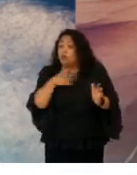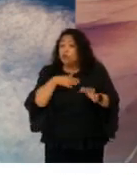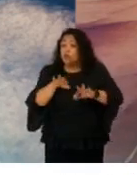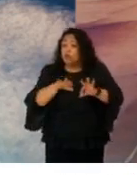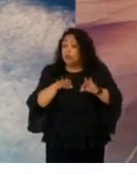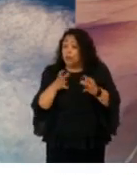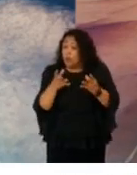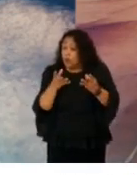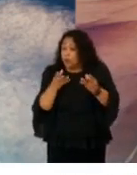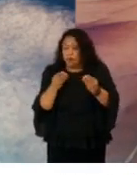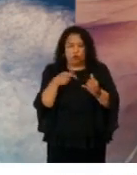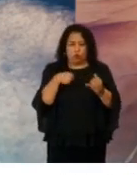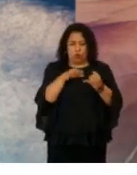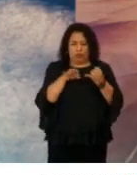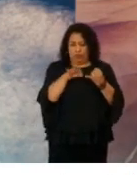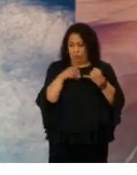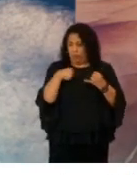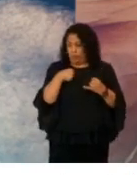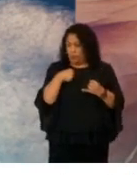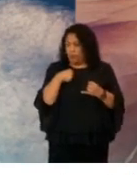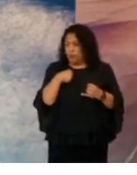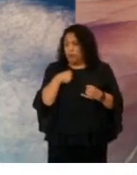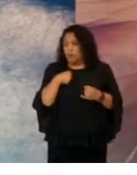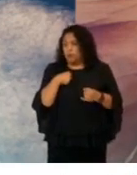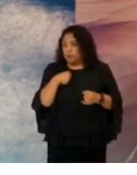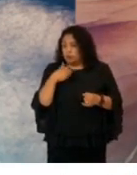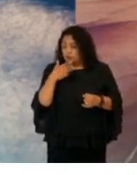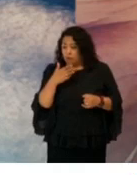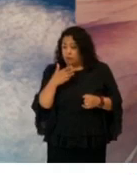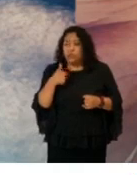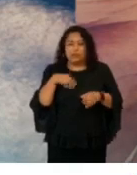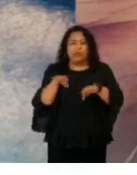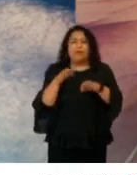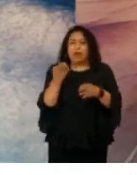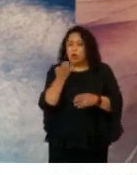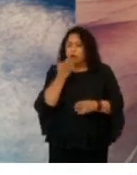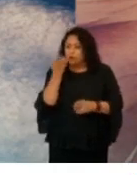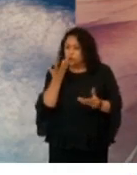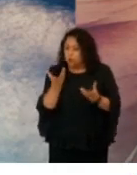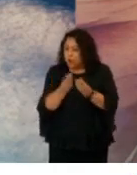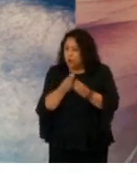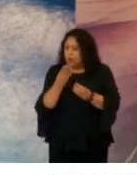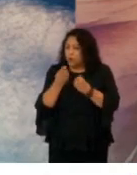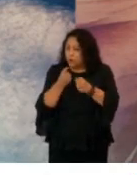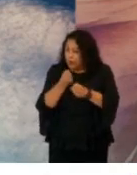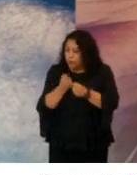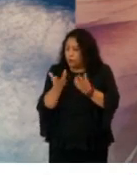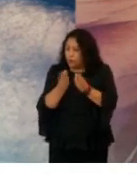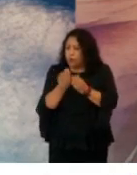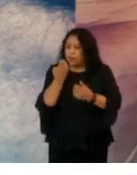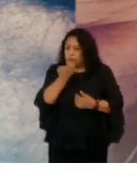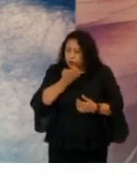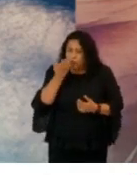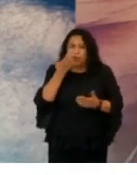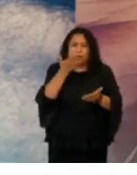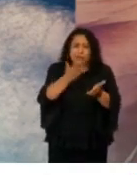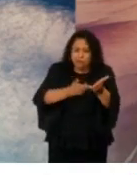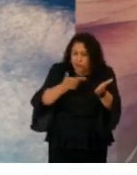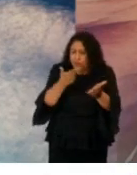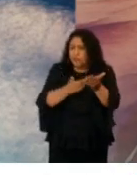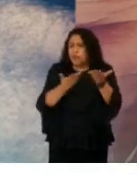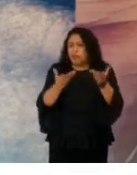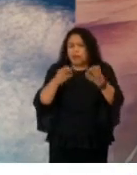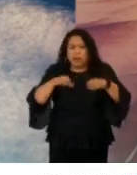con escuelas y con esto cierro porque yo sé que me voy mucho por las ramas, trabajo mucho con escuelas, yo tengo 20 años, voy mucho a escuelas, a hacer talleres, a trabajar